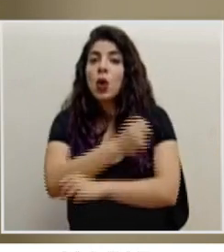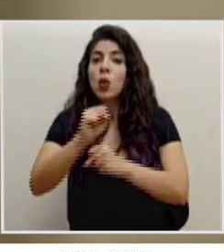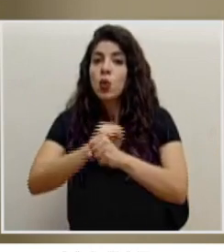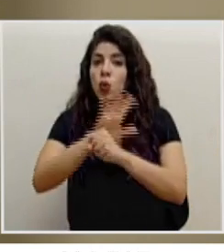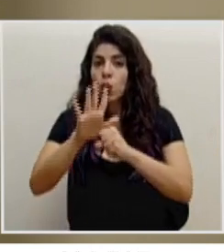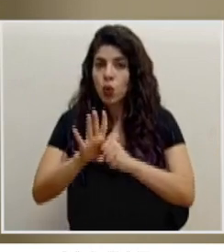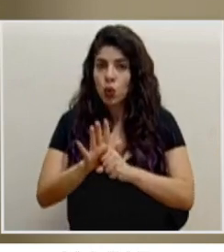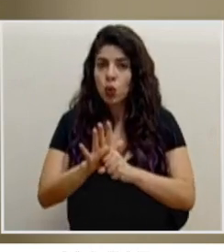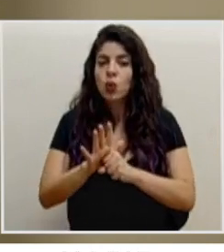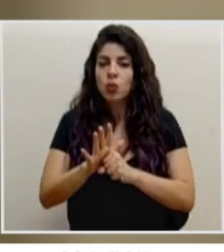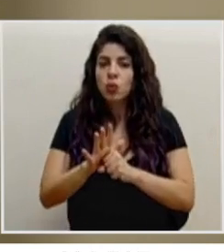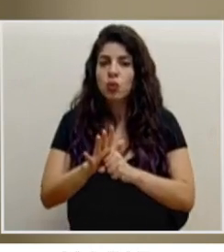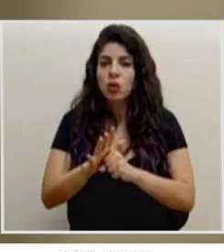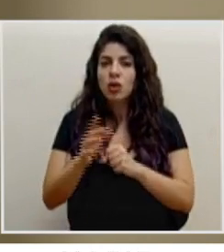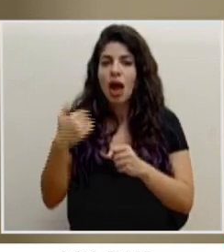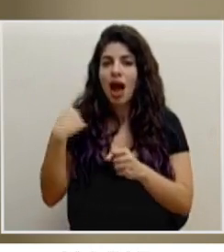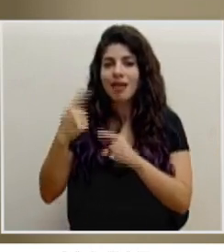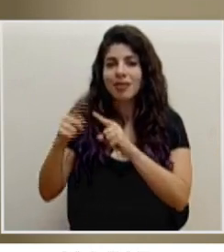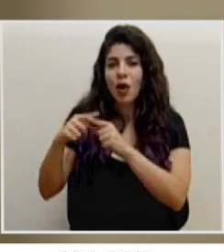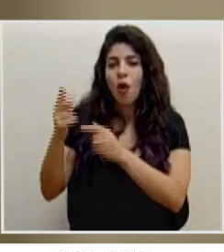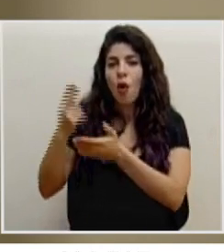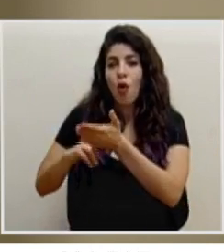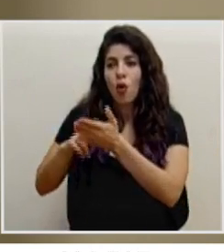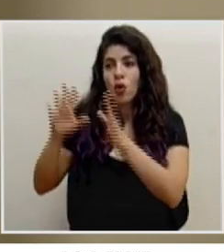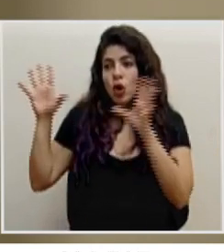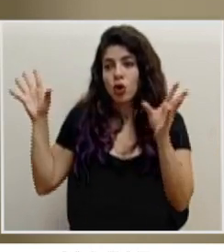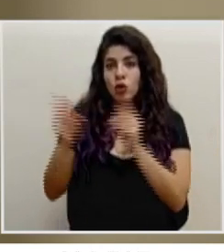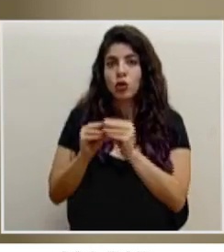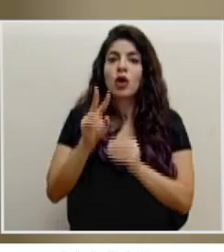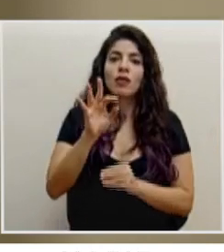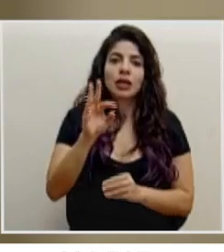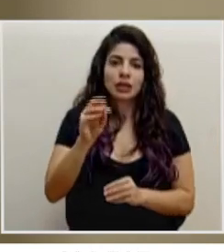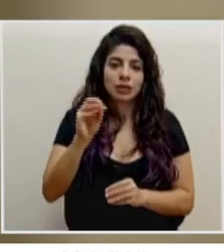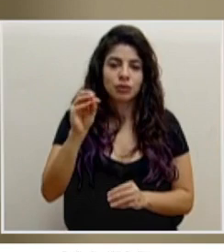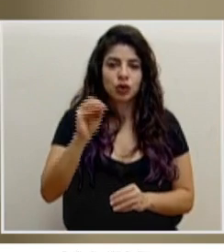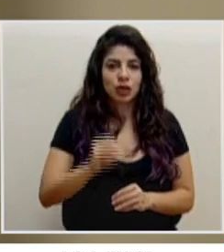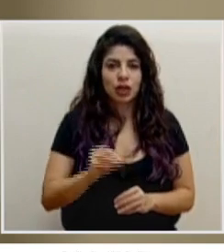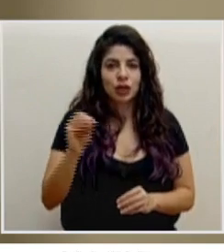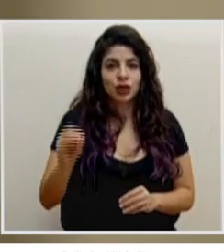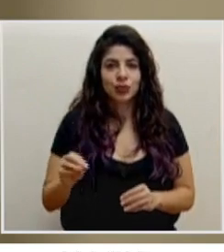COVID-19 con los diferentes contratos que tenemos ya firmados.